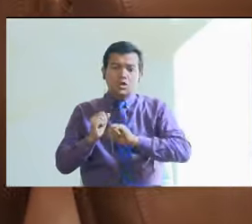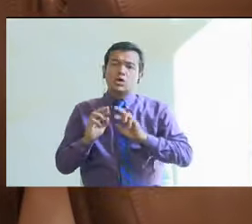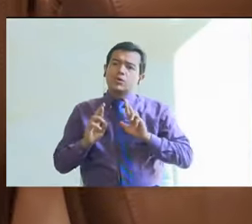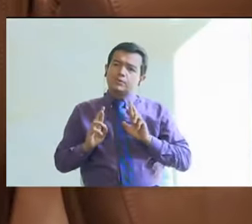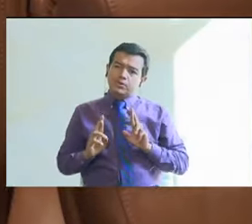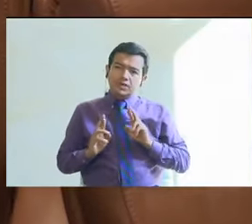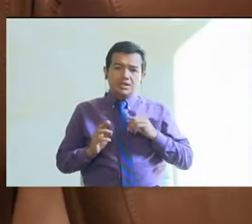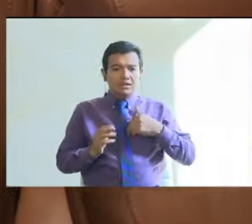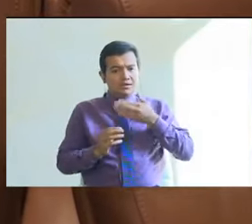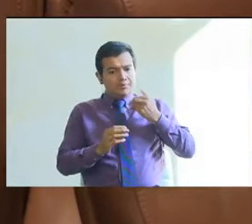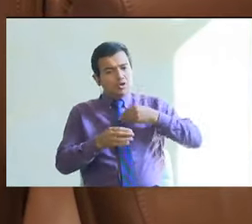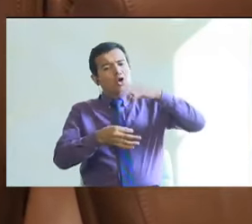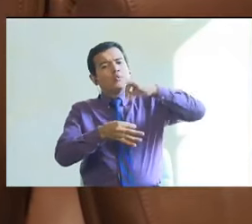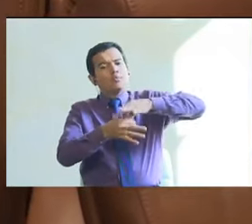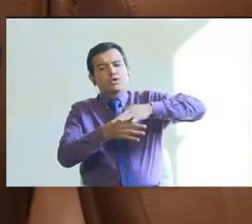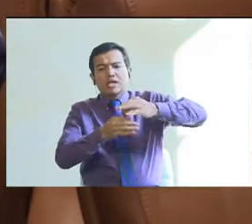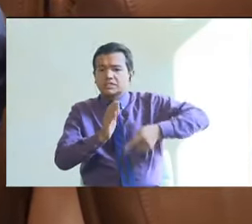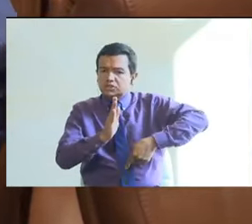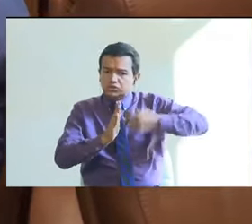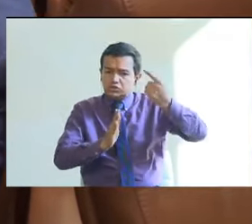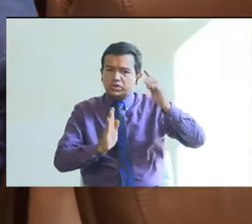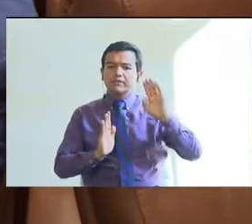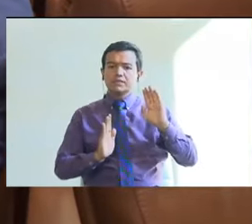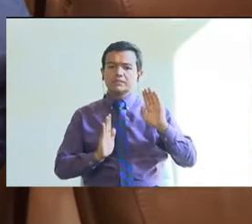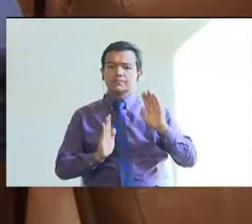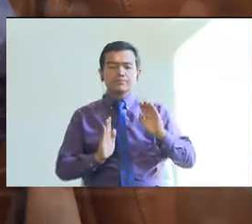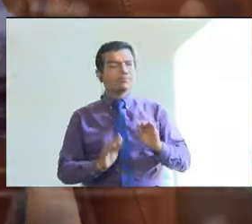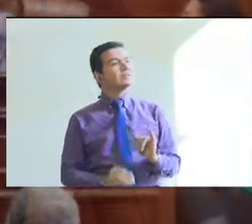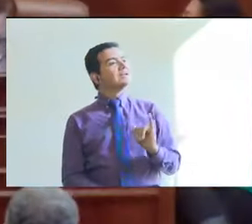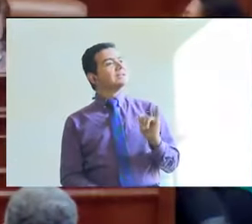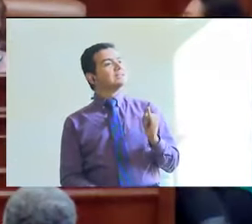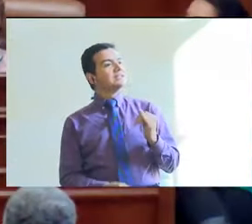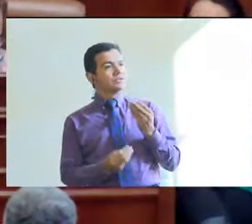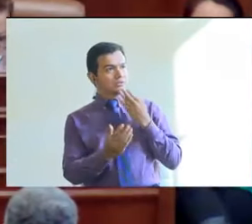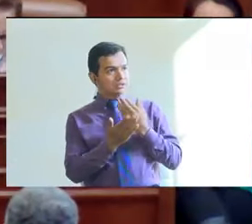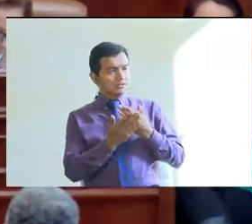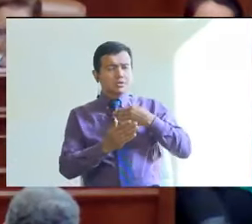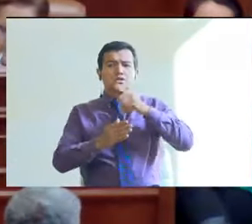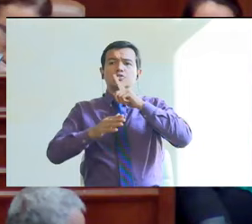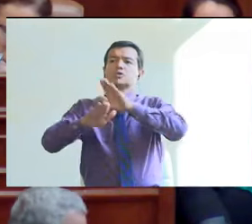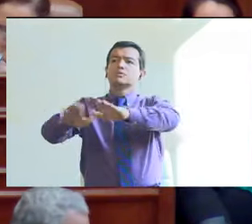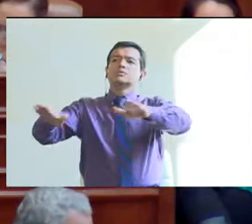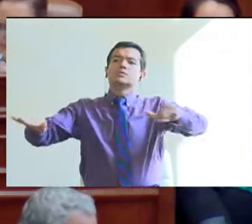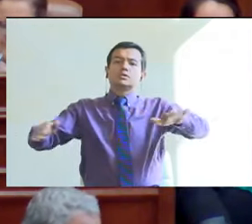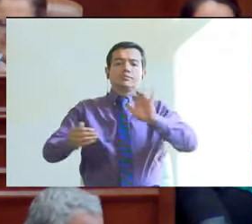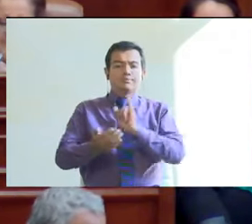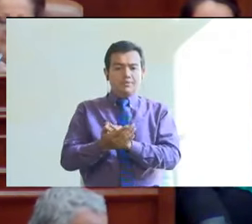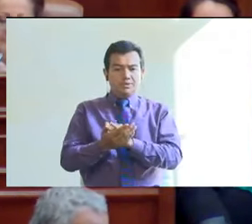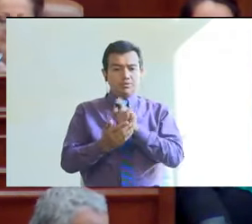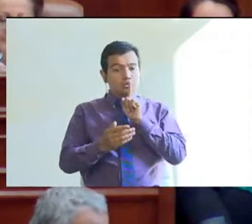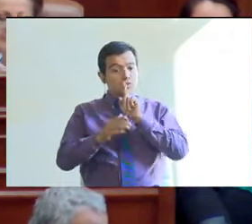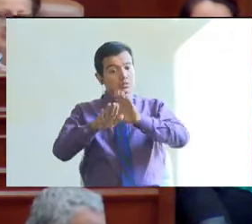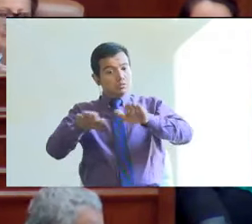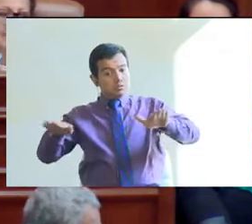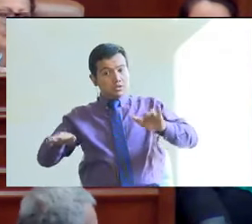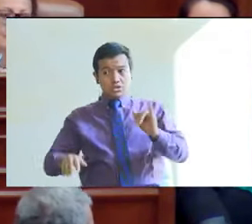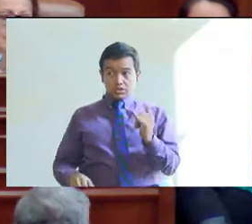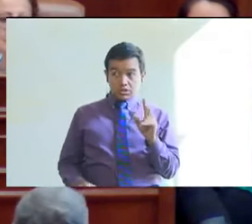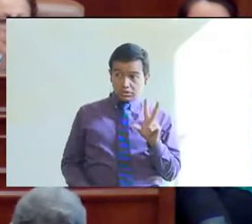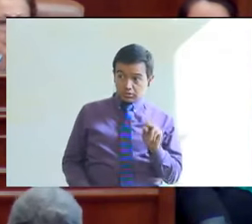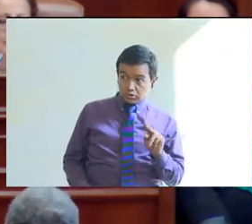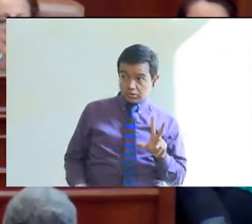consideración y votemos esta iniciativa Bueno muy bien Es para una moción de orden es de orden doora